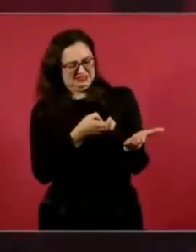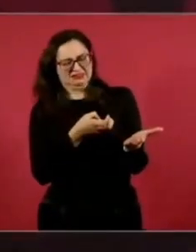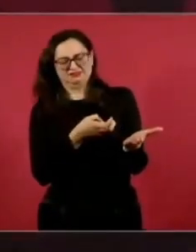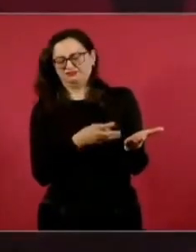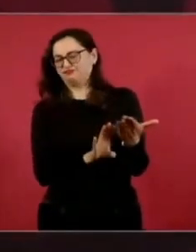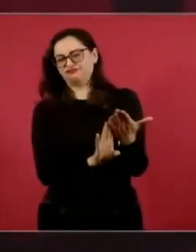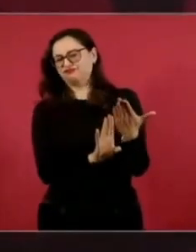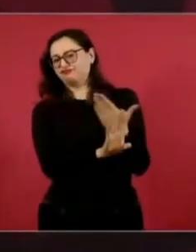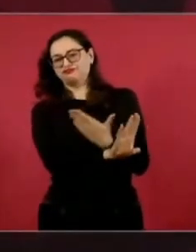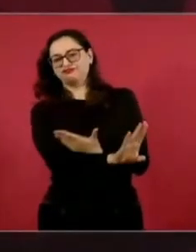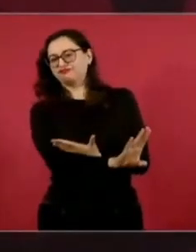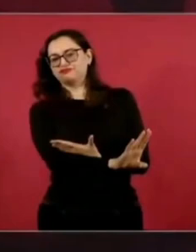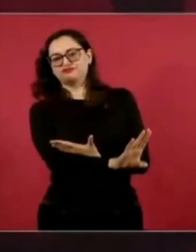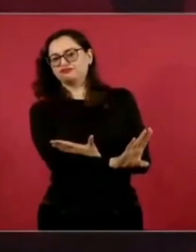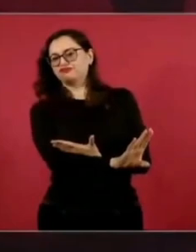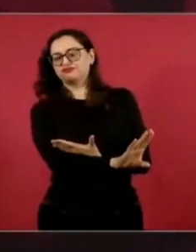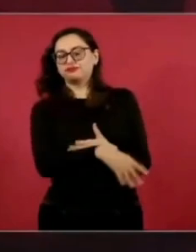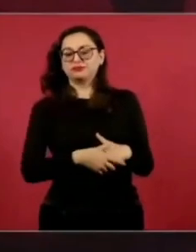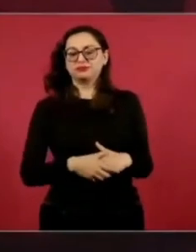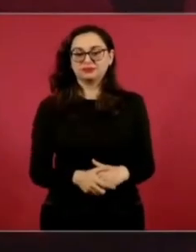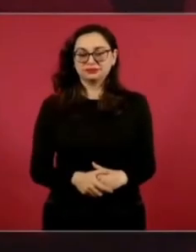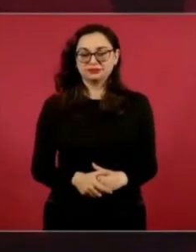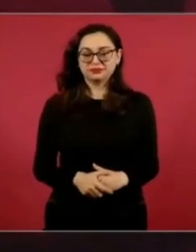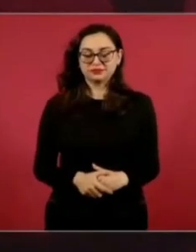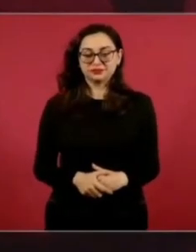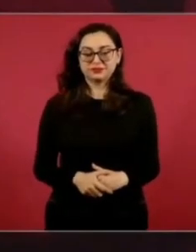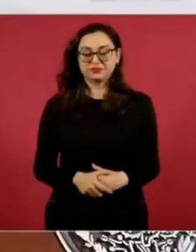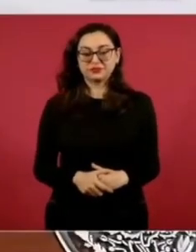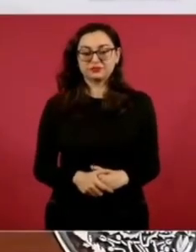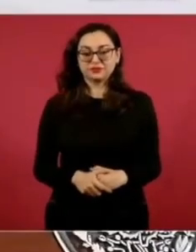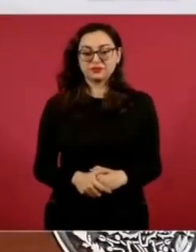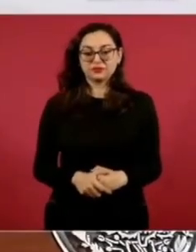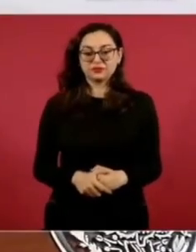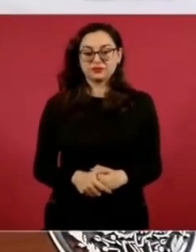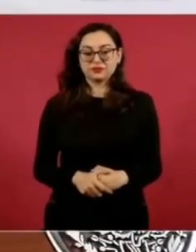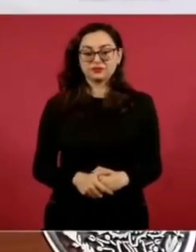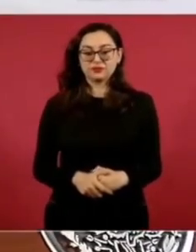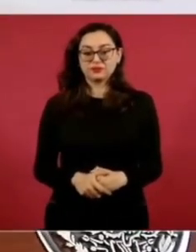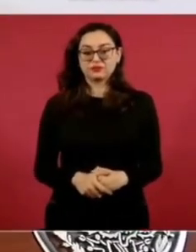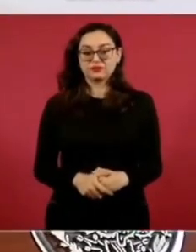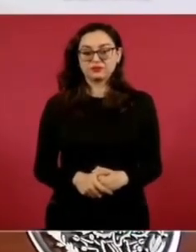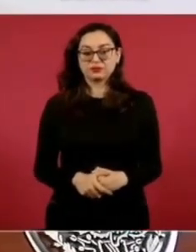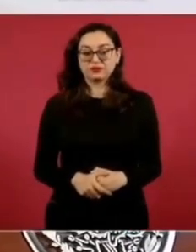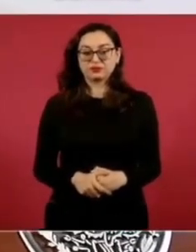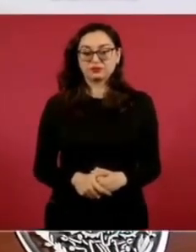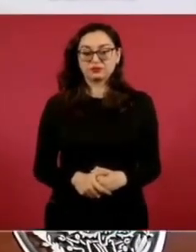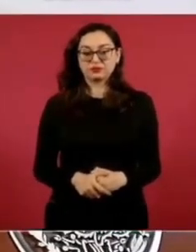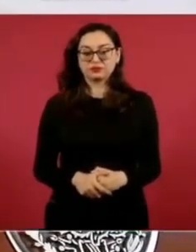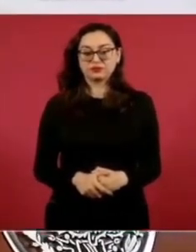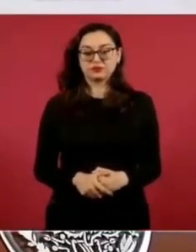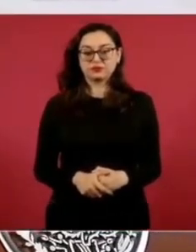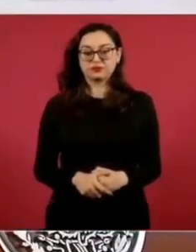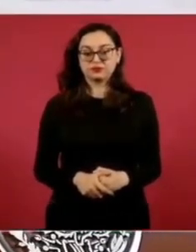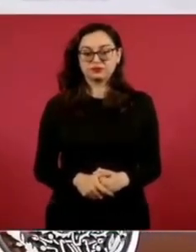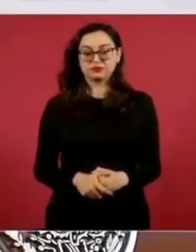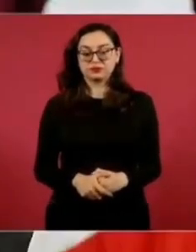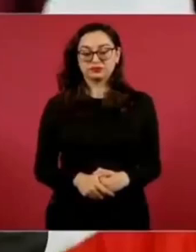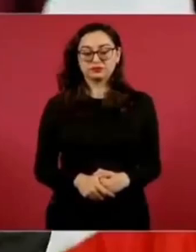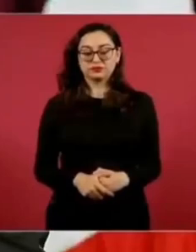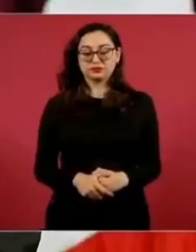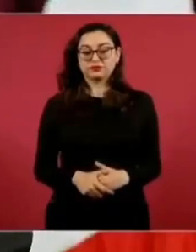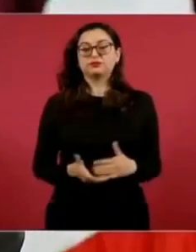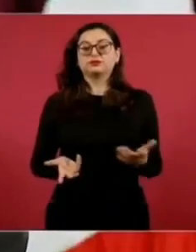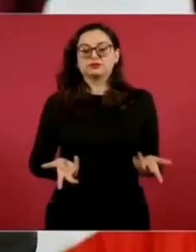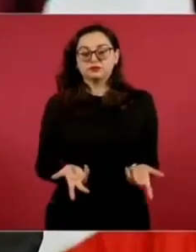este optar por las drogas y también tiene que ver con el cariño